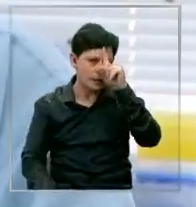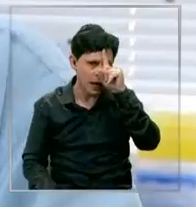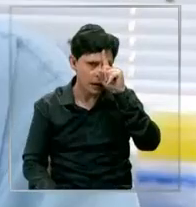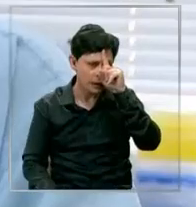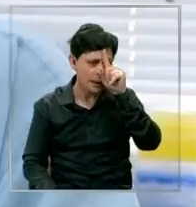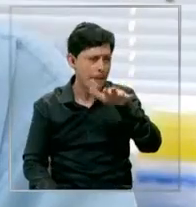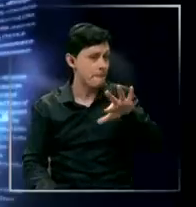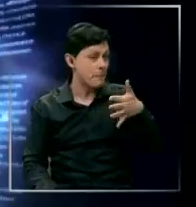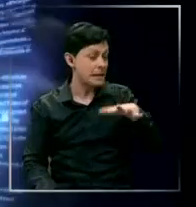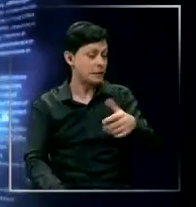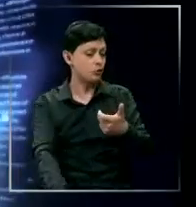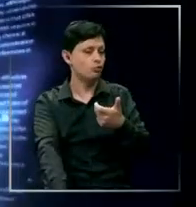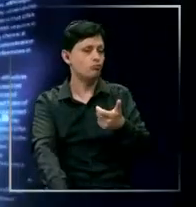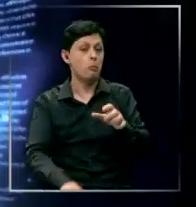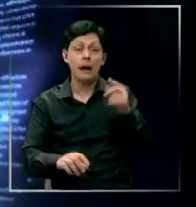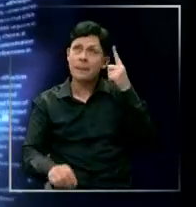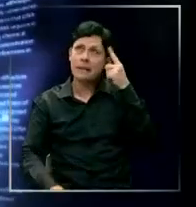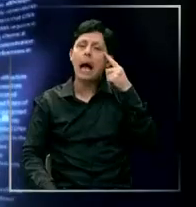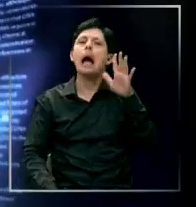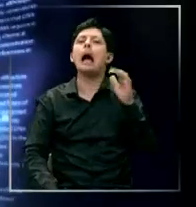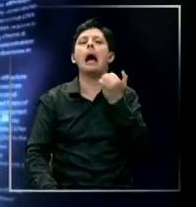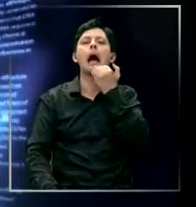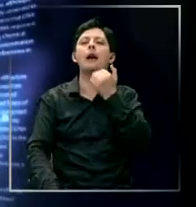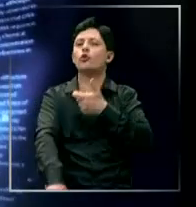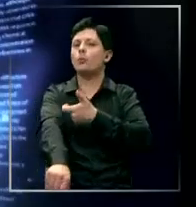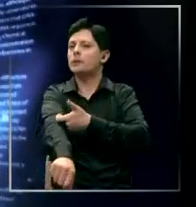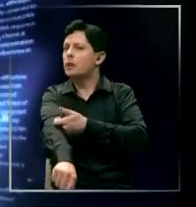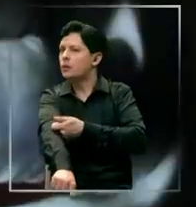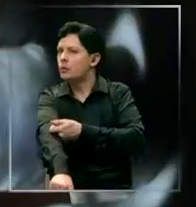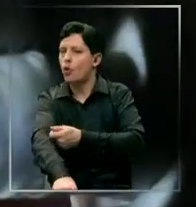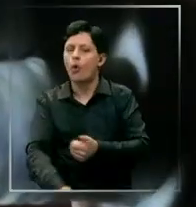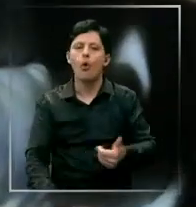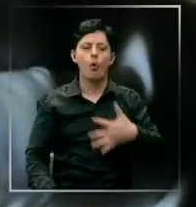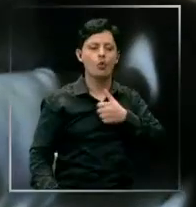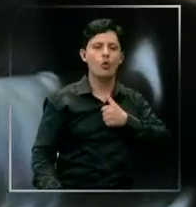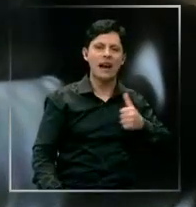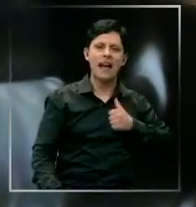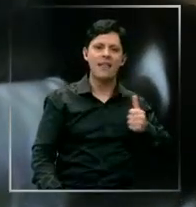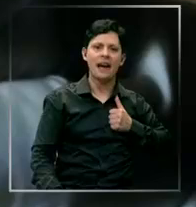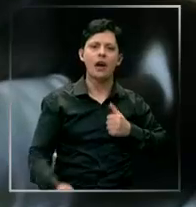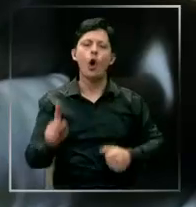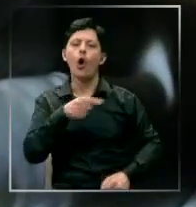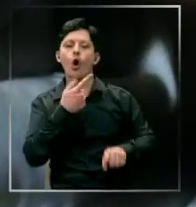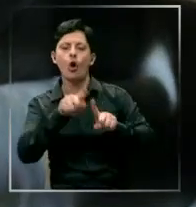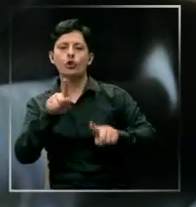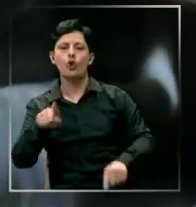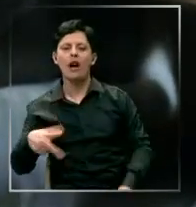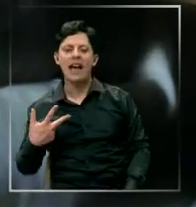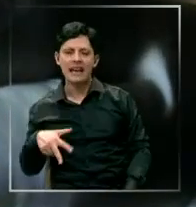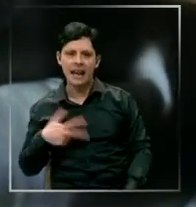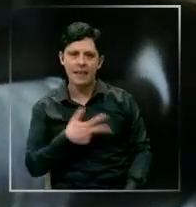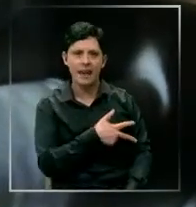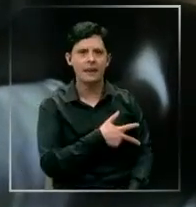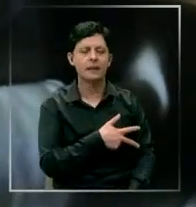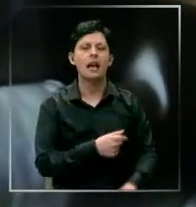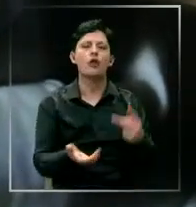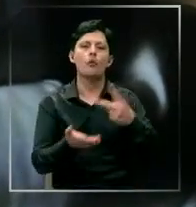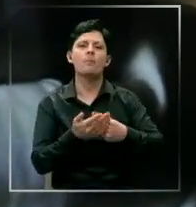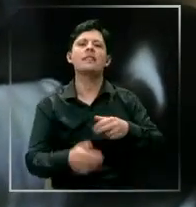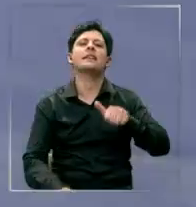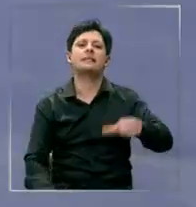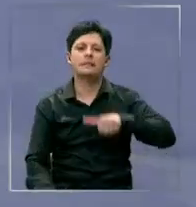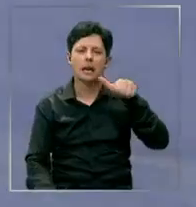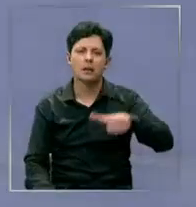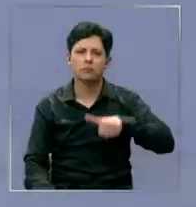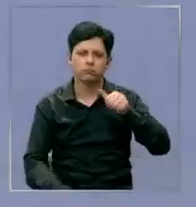lo habían puesto. Dos laboratorios, uno en Canadá y otro en Dinamarca, iniciaron en febrero del 2016 una serie de